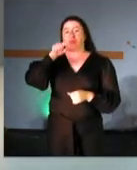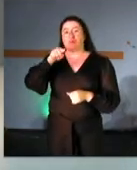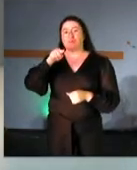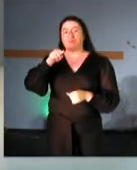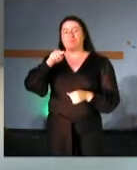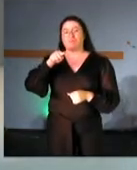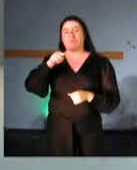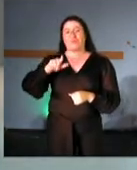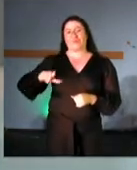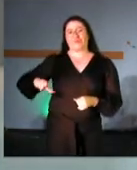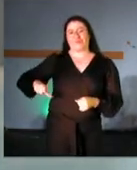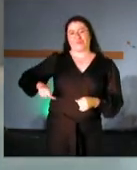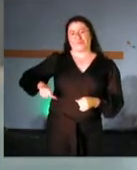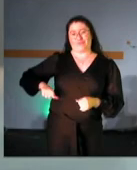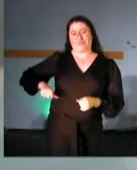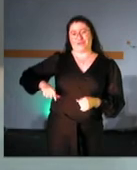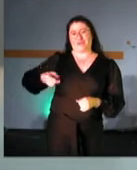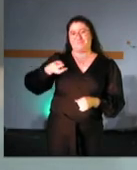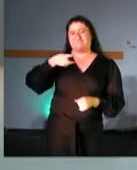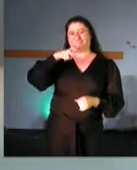dictadura